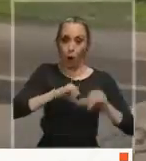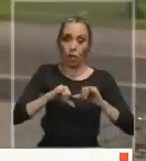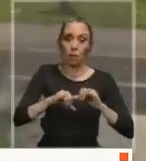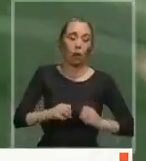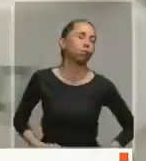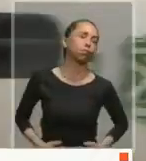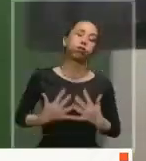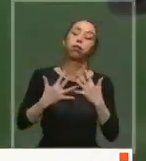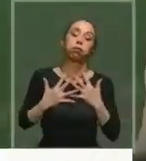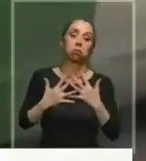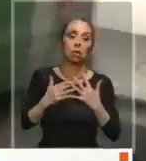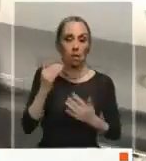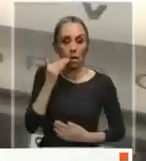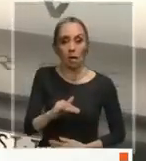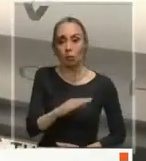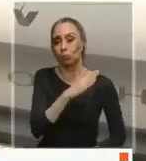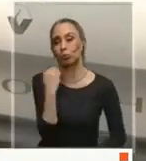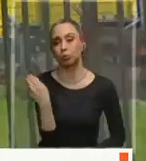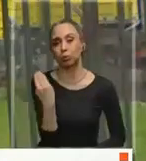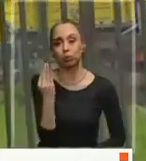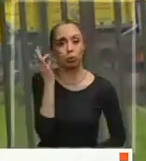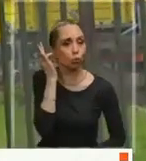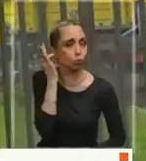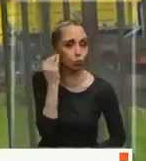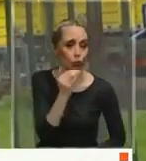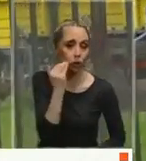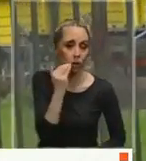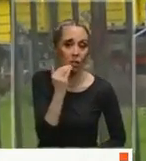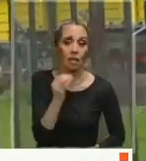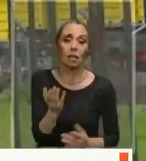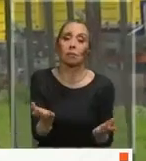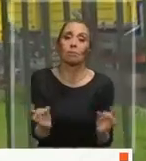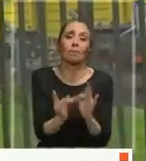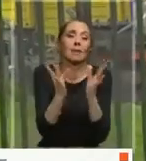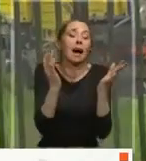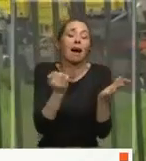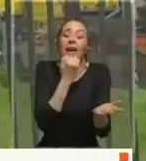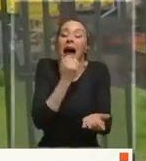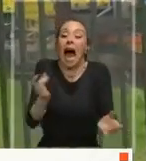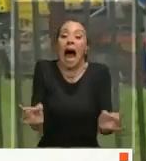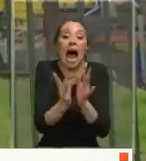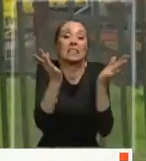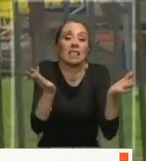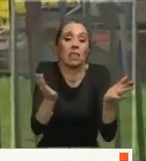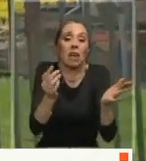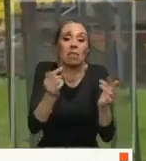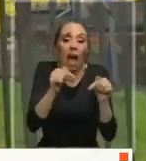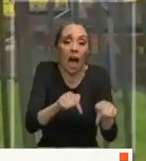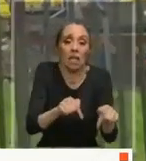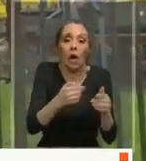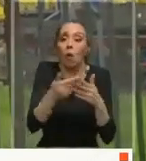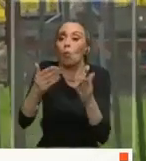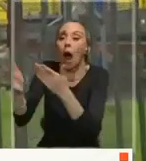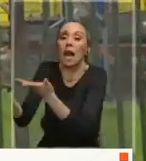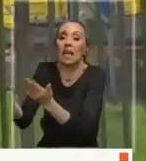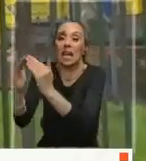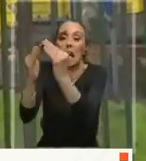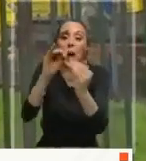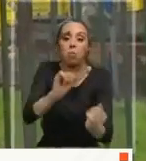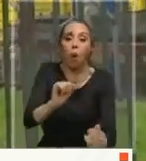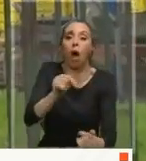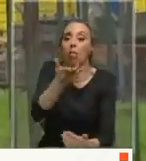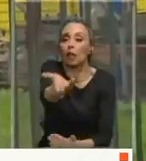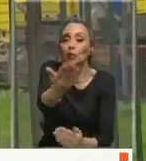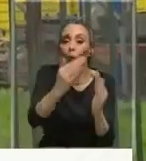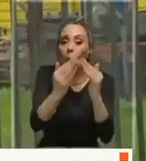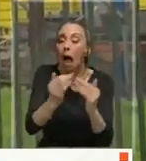la niña falleció. Un accidente que puede pasar aquí y en cualquier casa, en la casa de usted,